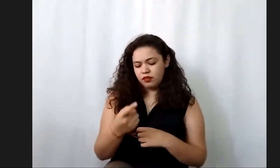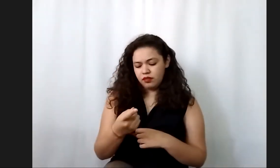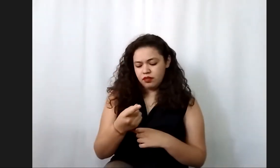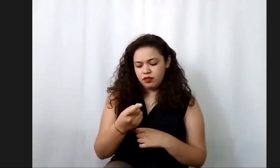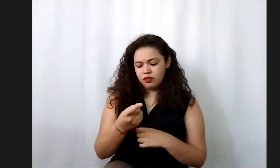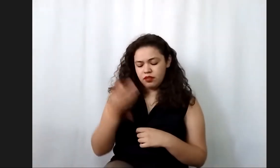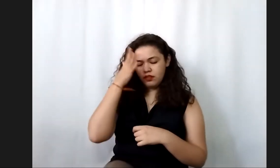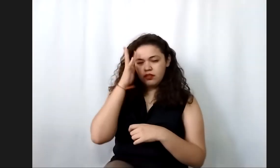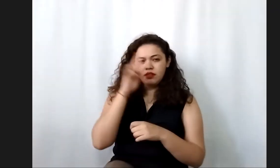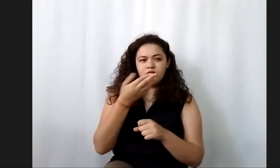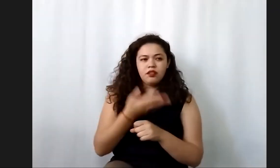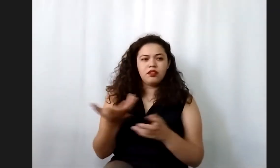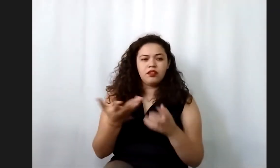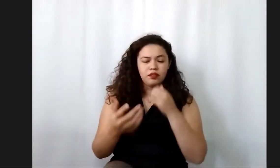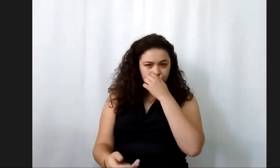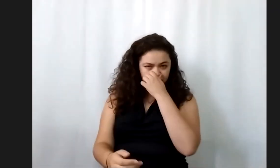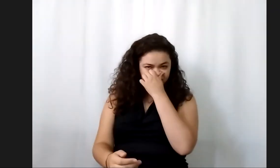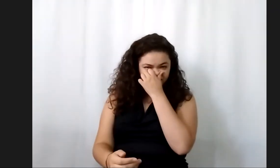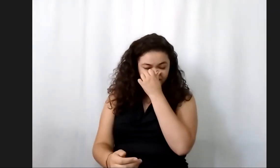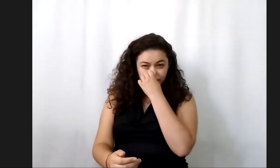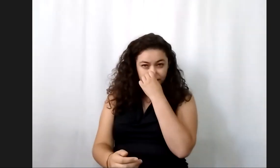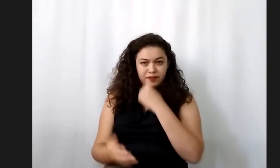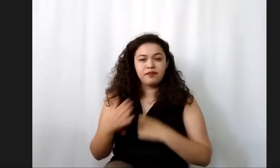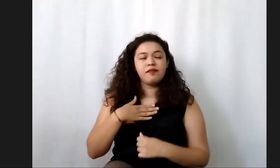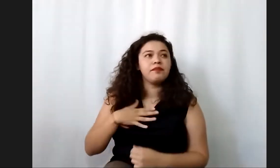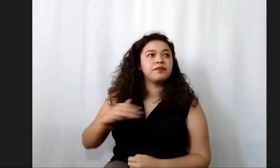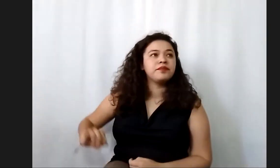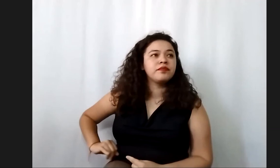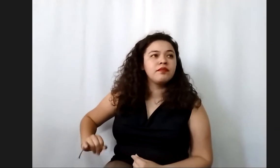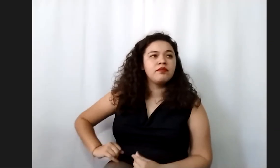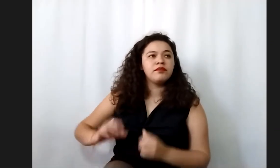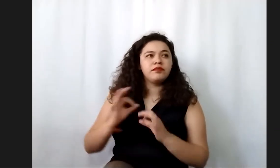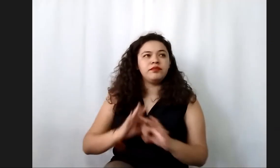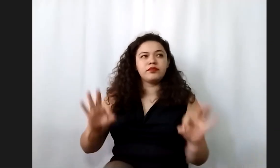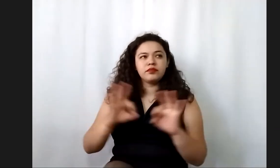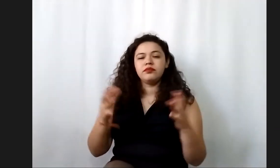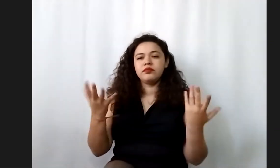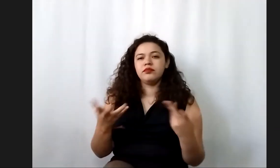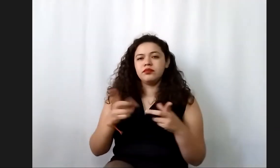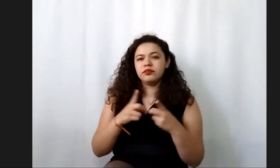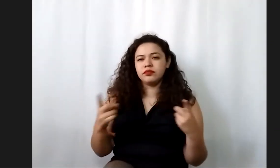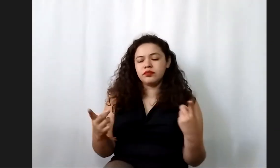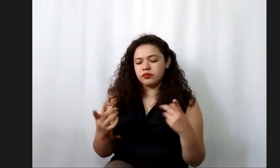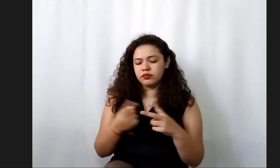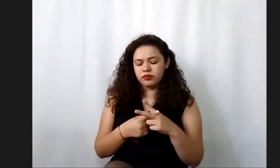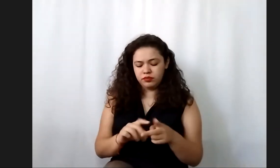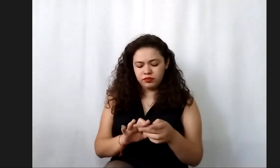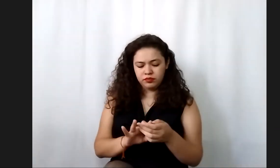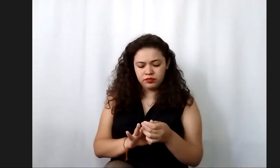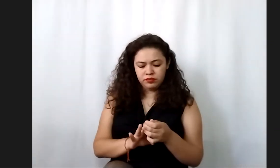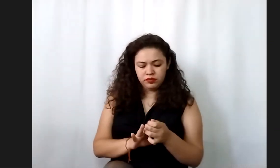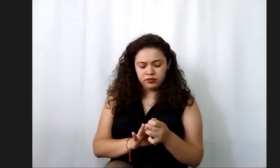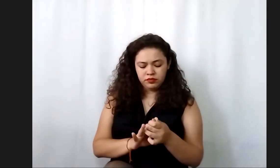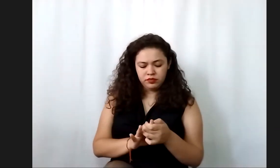patronato y se me hizo interesante el empezarlo a desarrollar y tomaré muy en cuenta